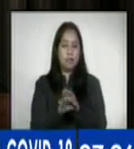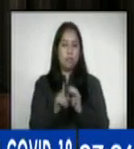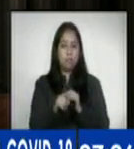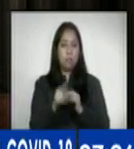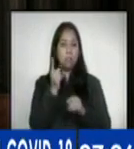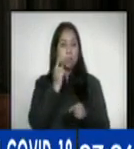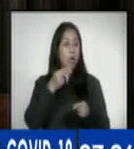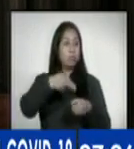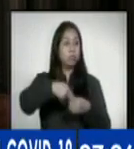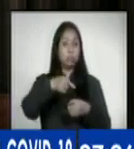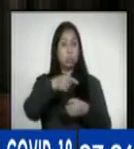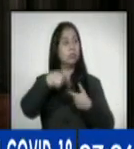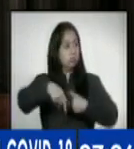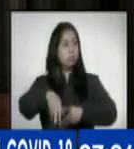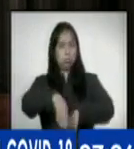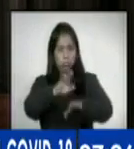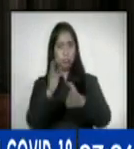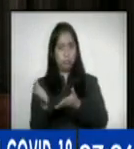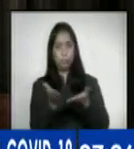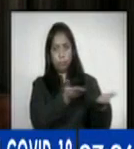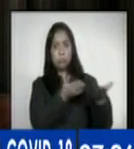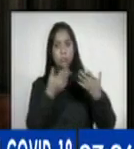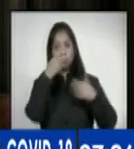dentro de las prohibiciones, que pueden trabajar.